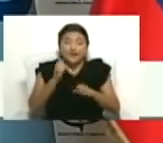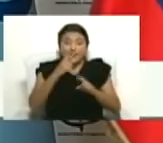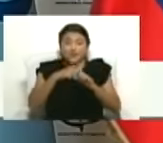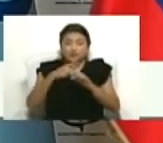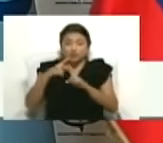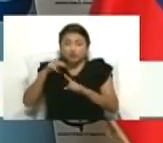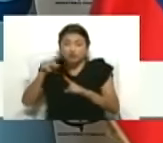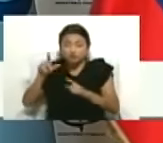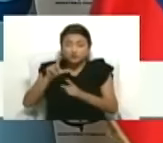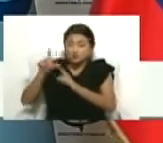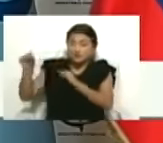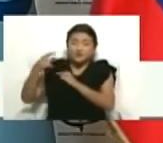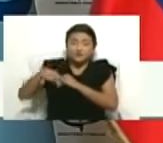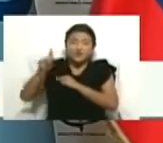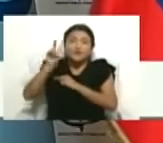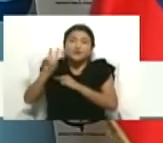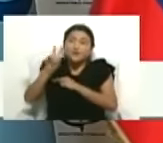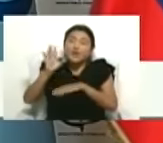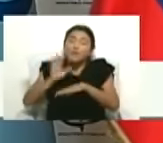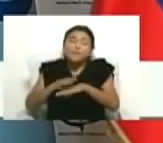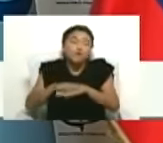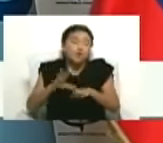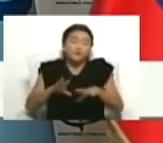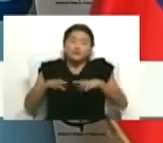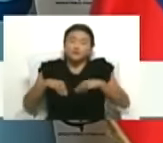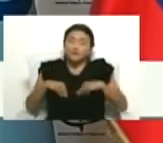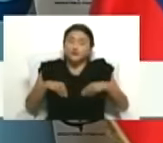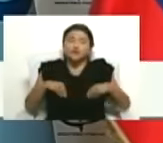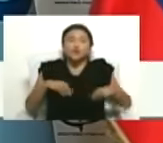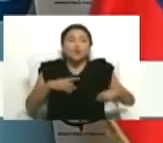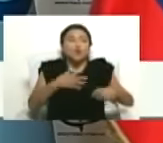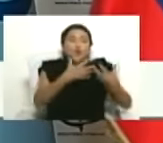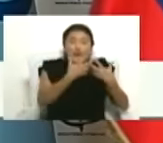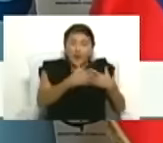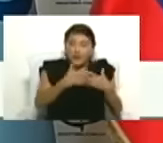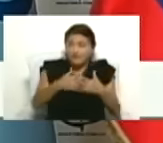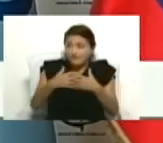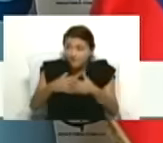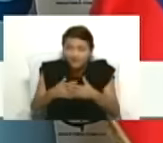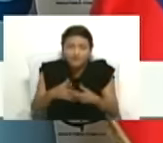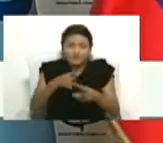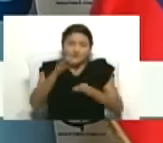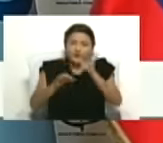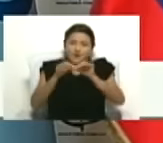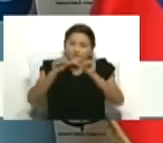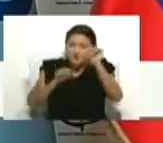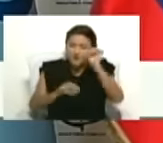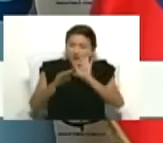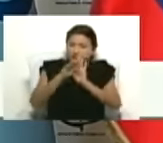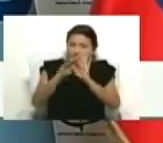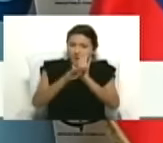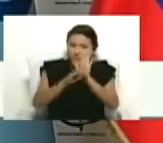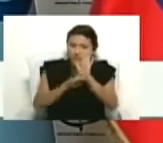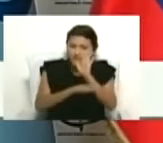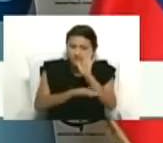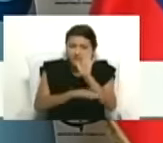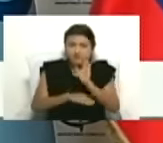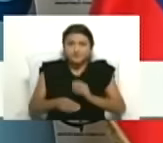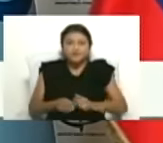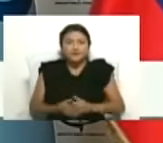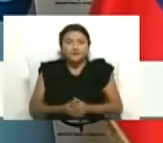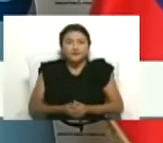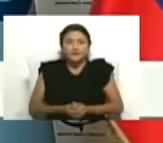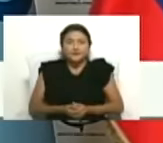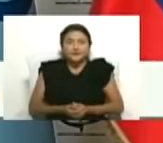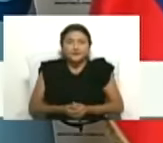país tras no aceptar las condiciones que las empresas mixtas fueron creadas bajo los